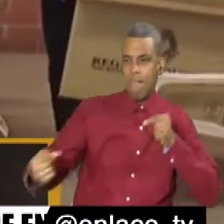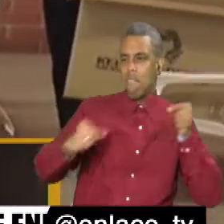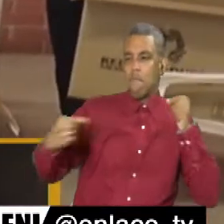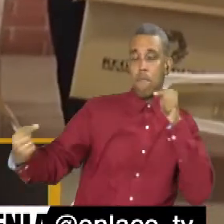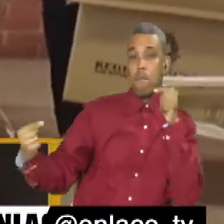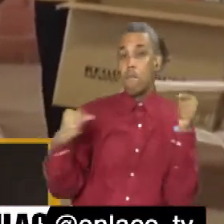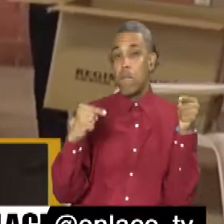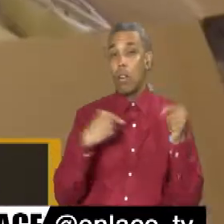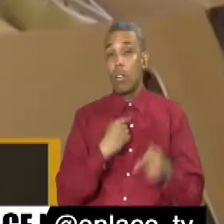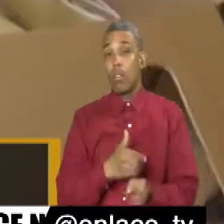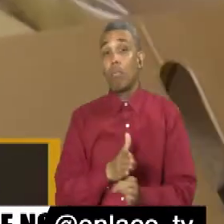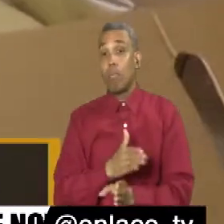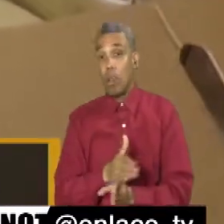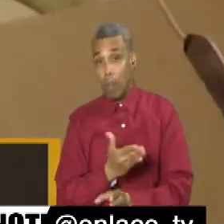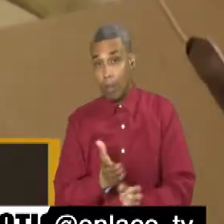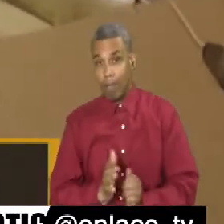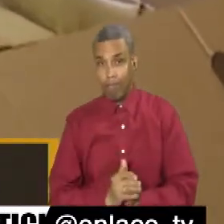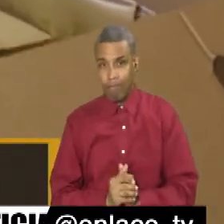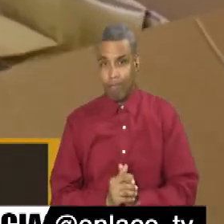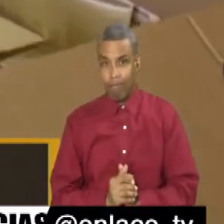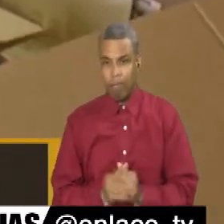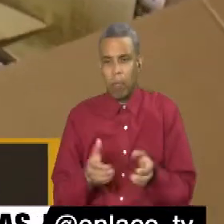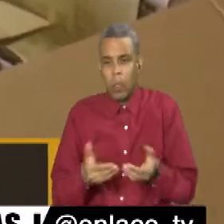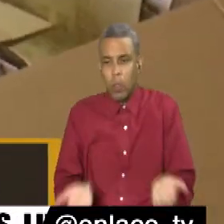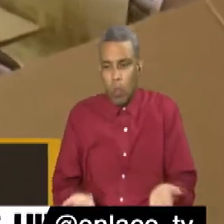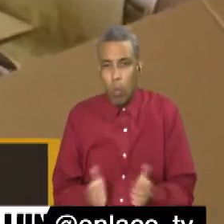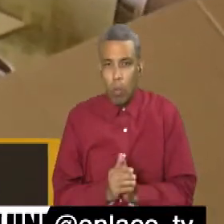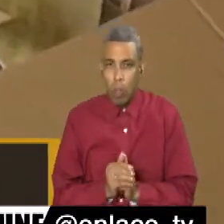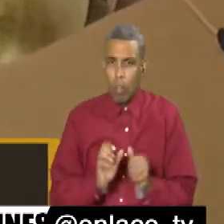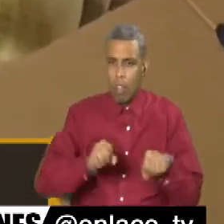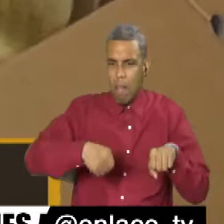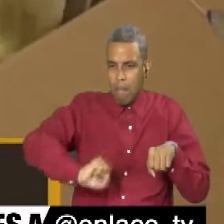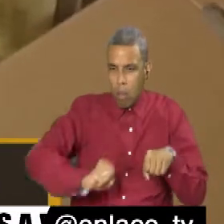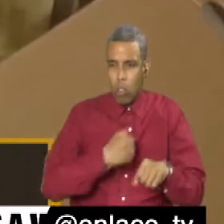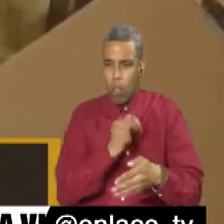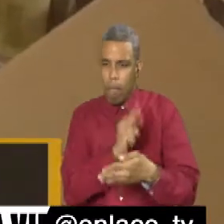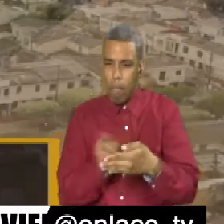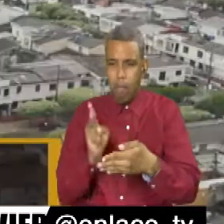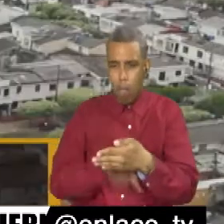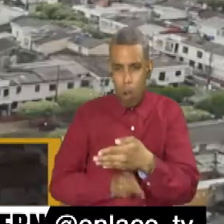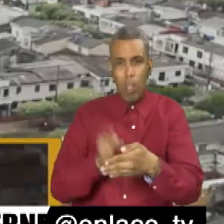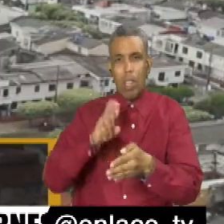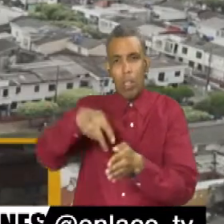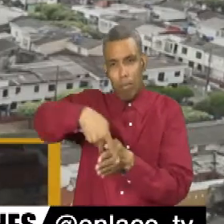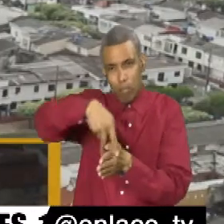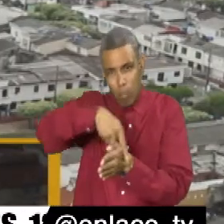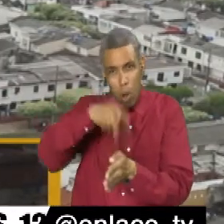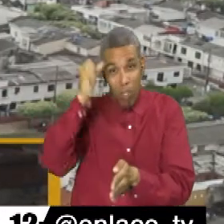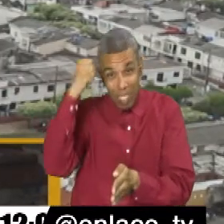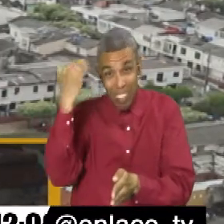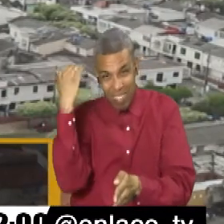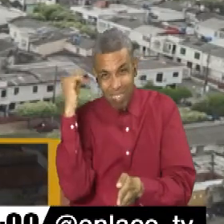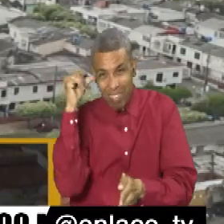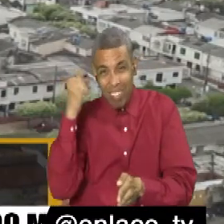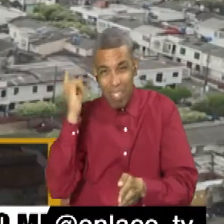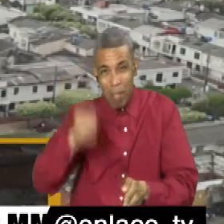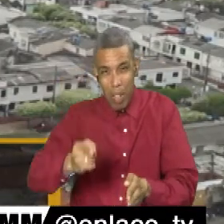sobre cómo van a operar el transporte público y la asignación de testigos electorales son los principales temas que la Misión de Observación